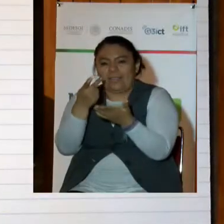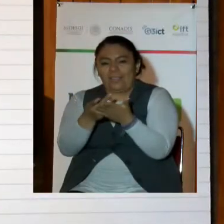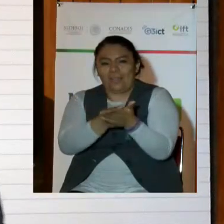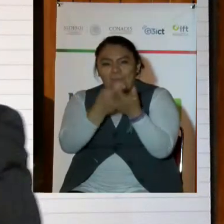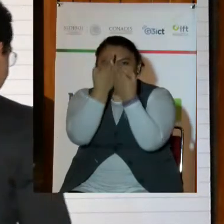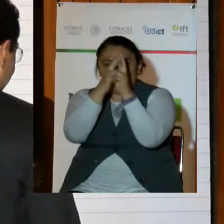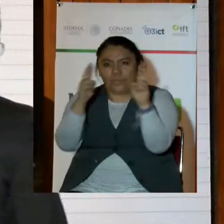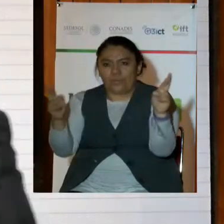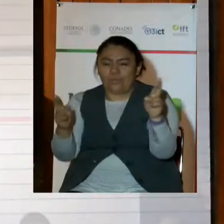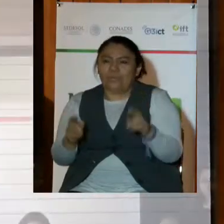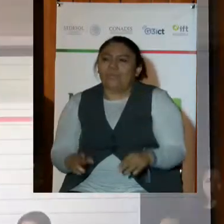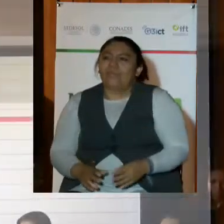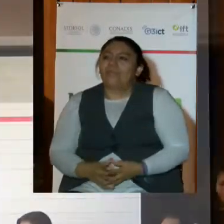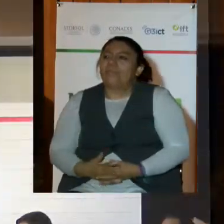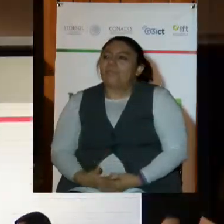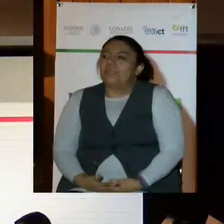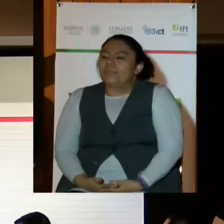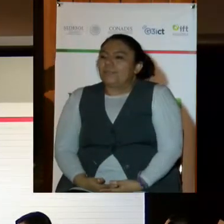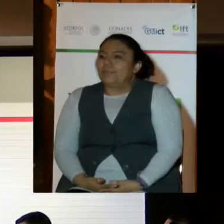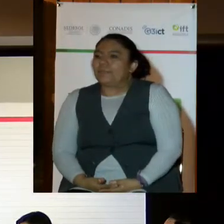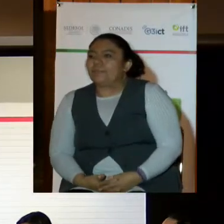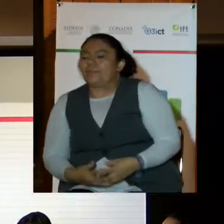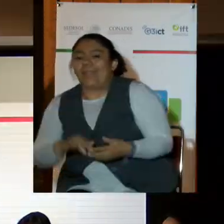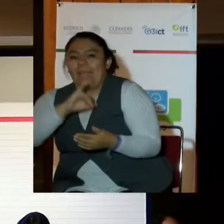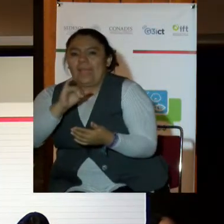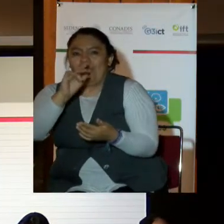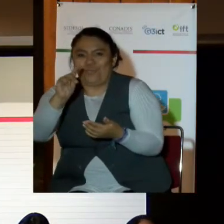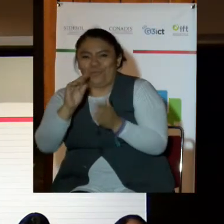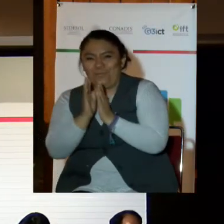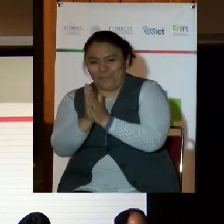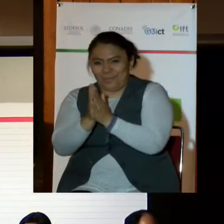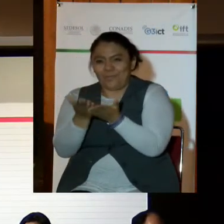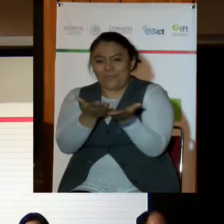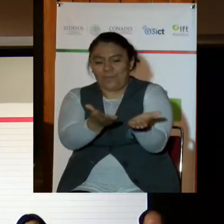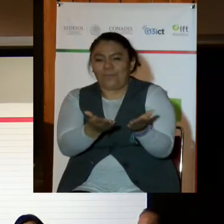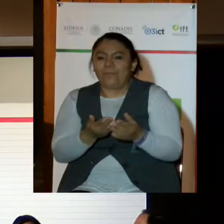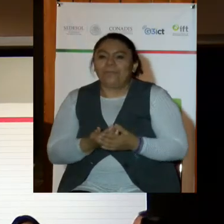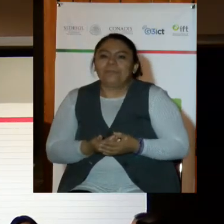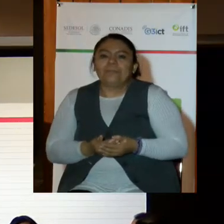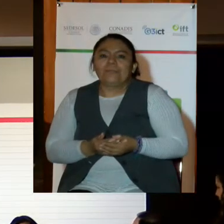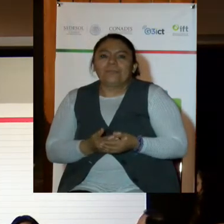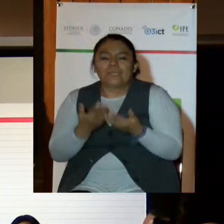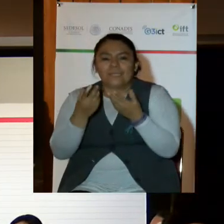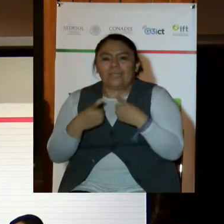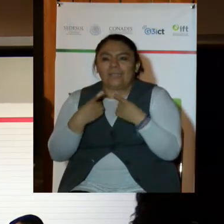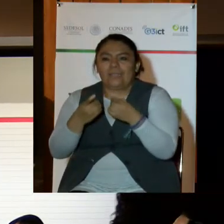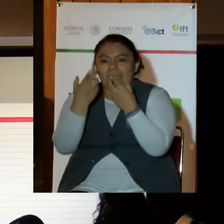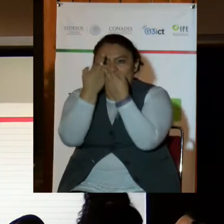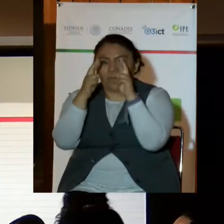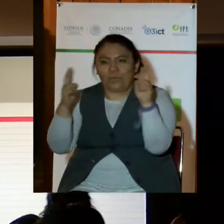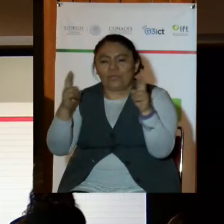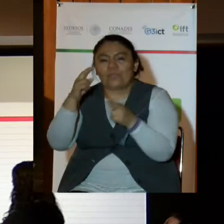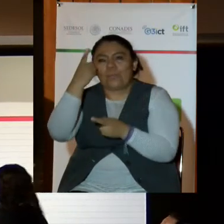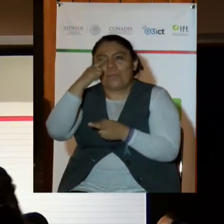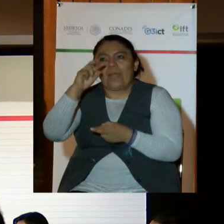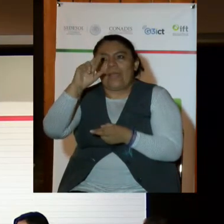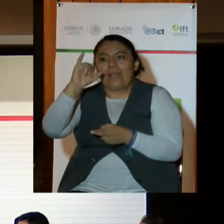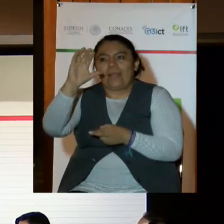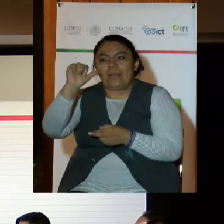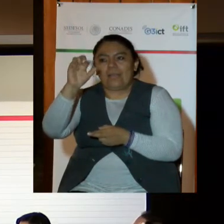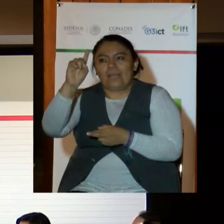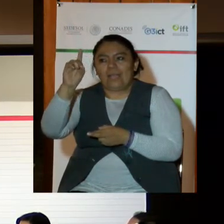basta, necesitamos el apoyo de las asociaciones, indudablemente, el apoyo de la industria es vital en esto, y pues sin más,